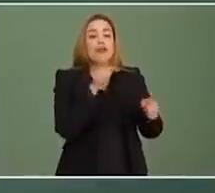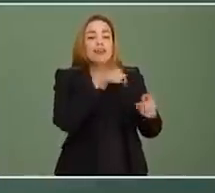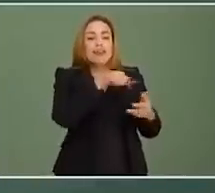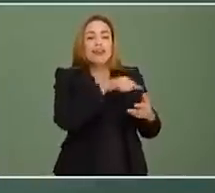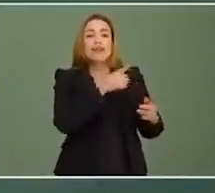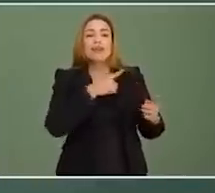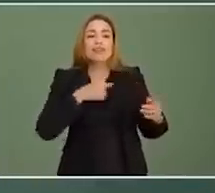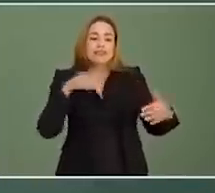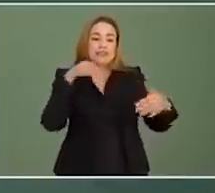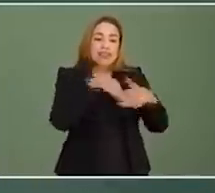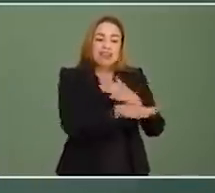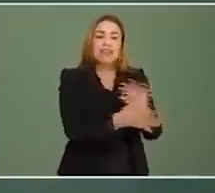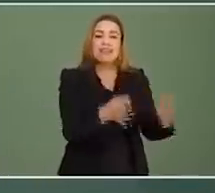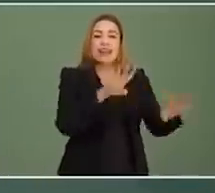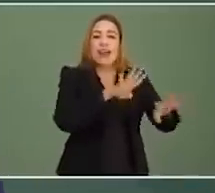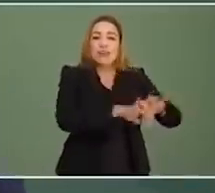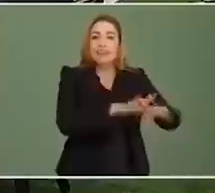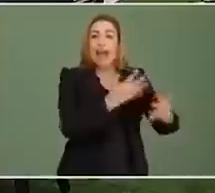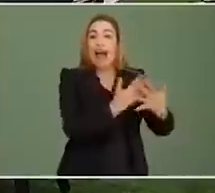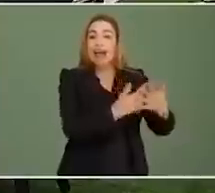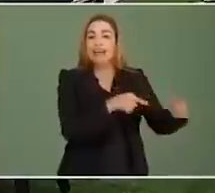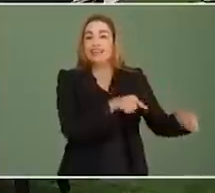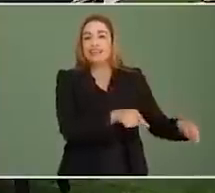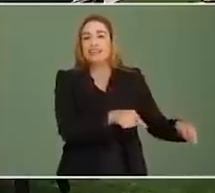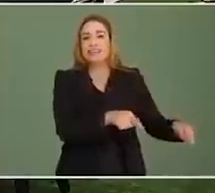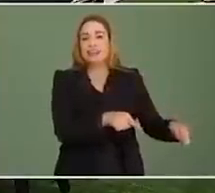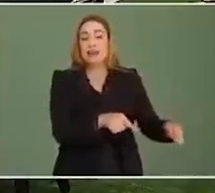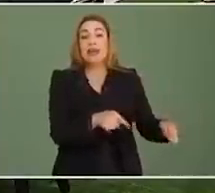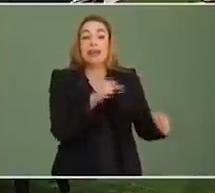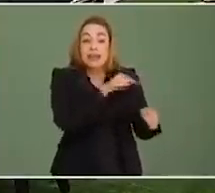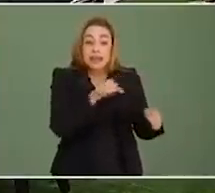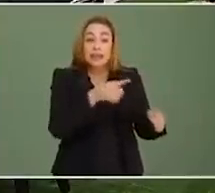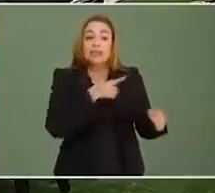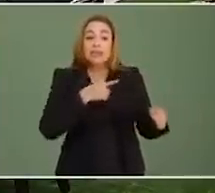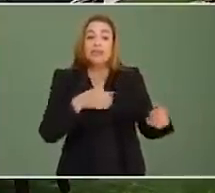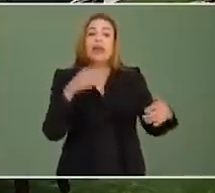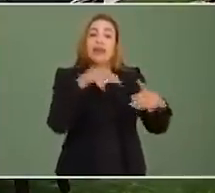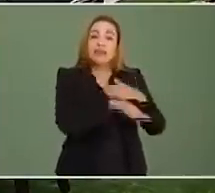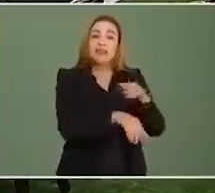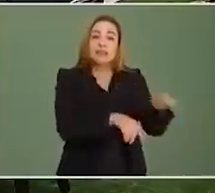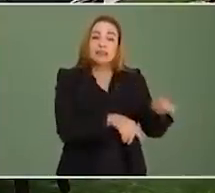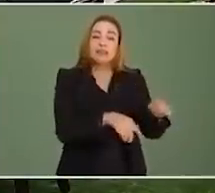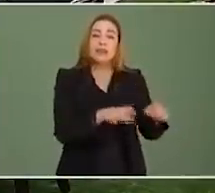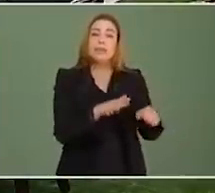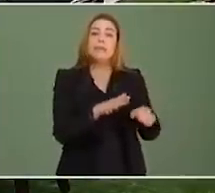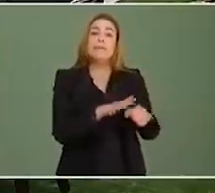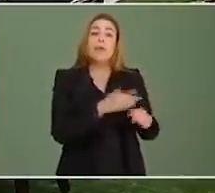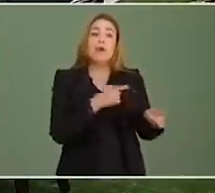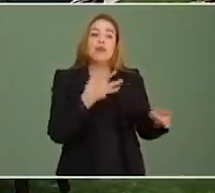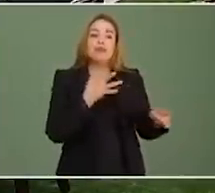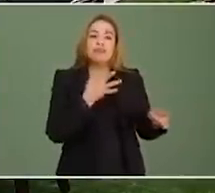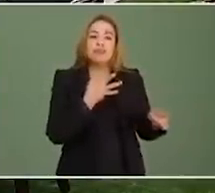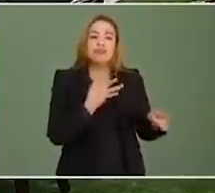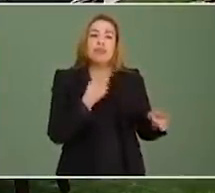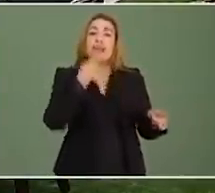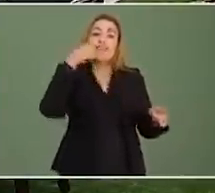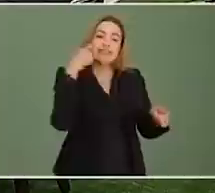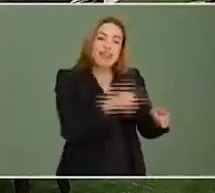sino lo que debían estar en la cárcel por corrupción por hechos de corrupción